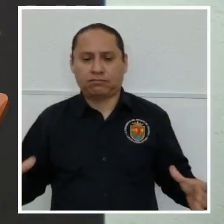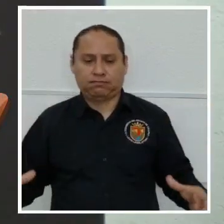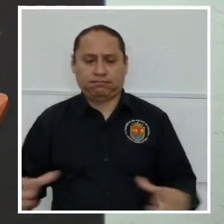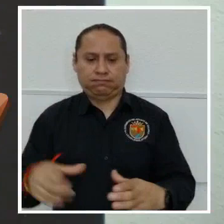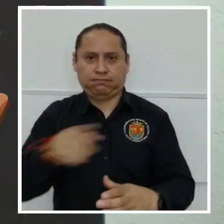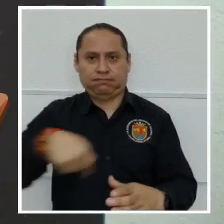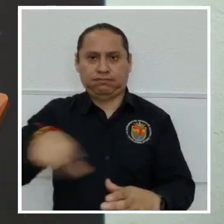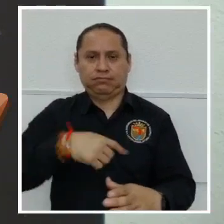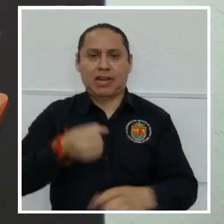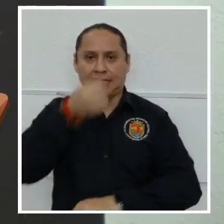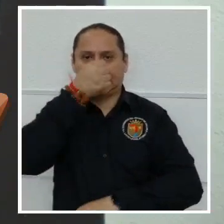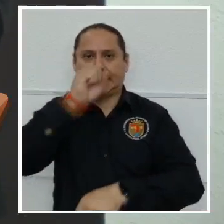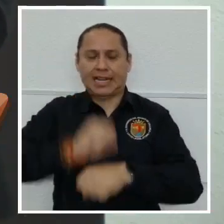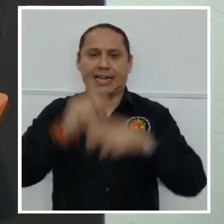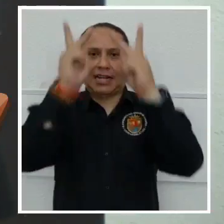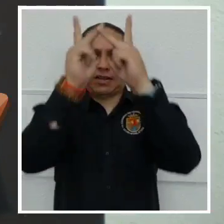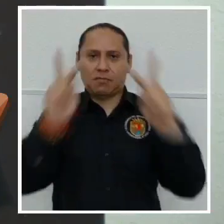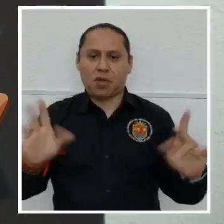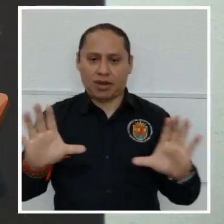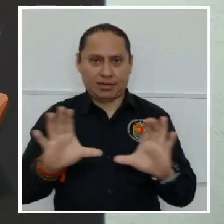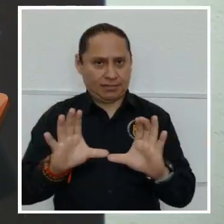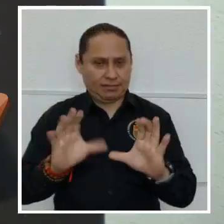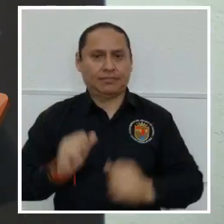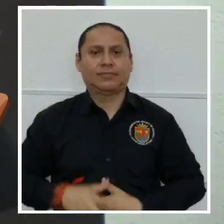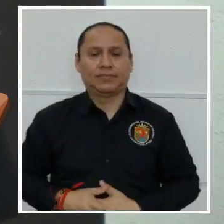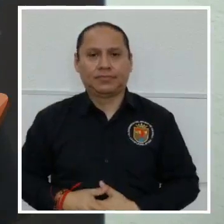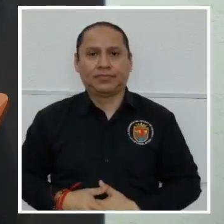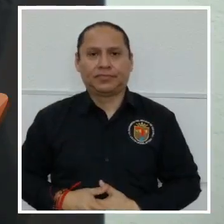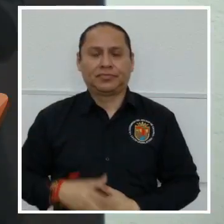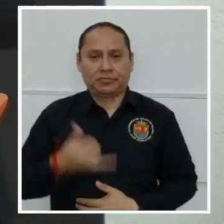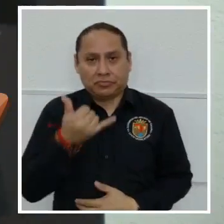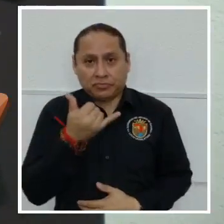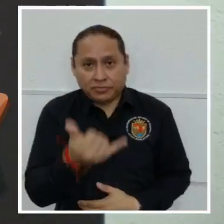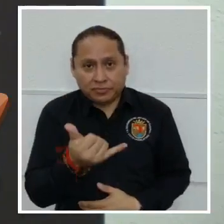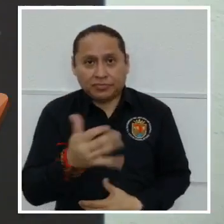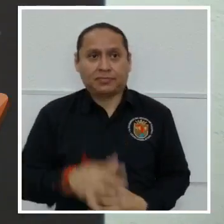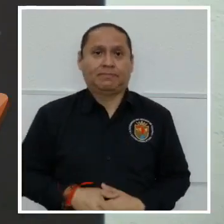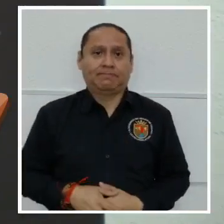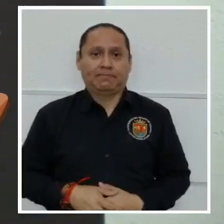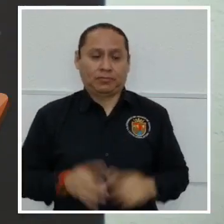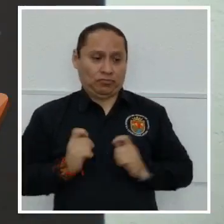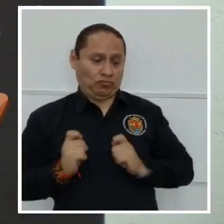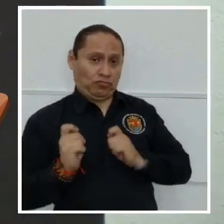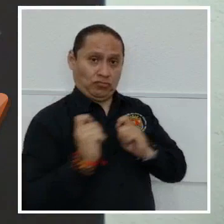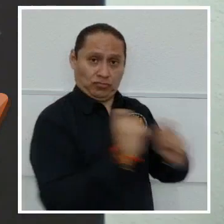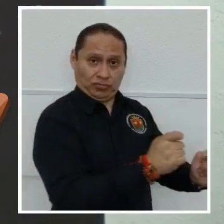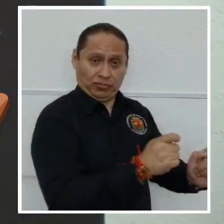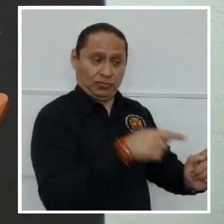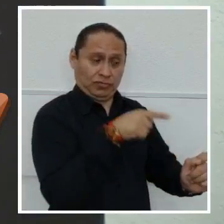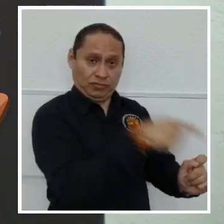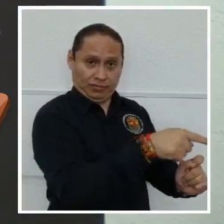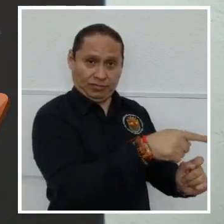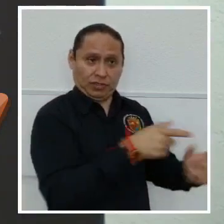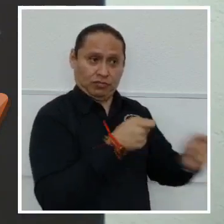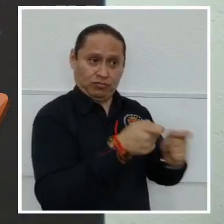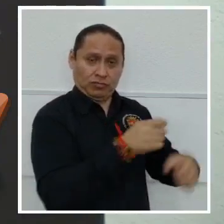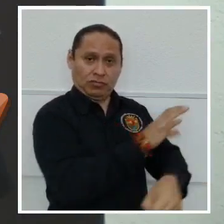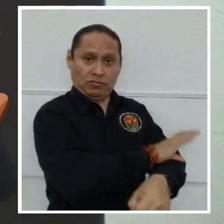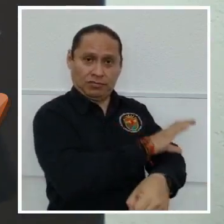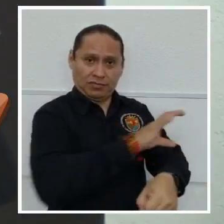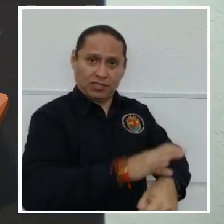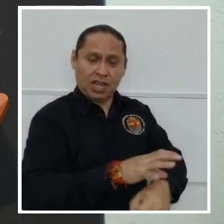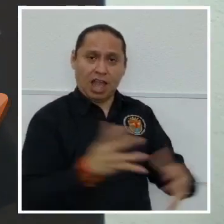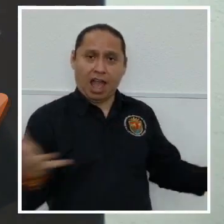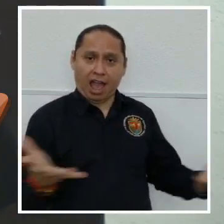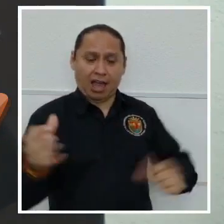sectorización civil y se Procura facultad a dicha secretaría para coordinar las